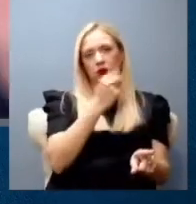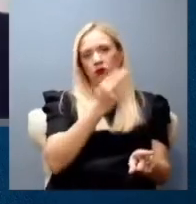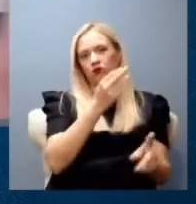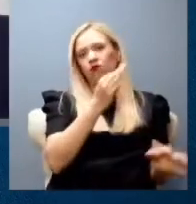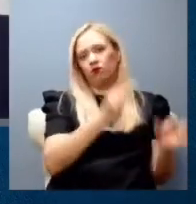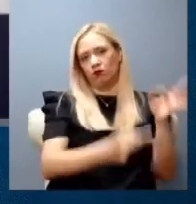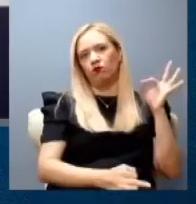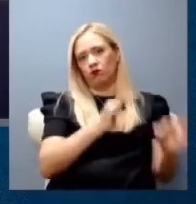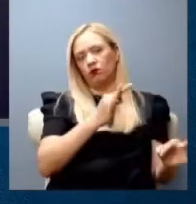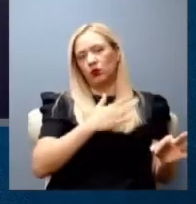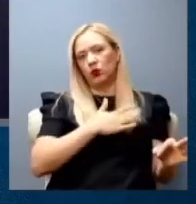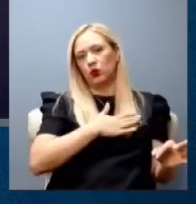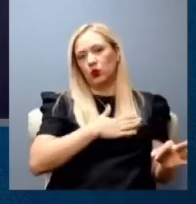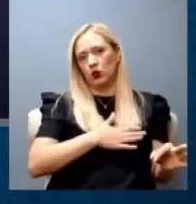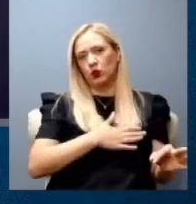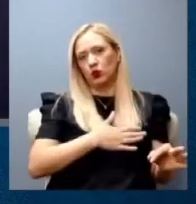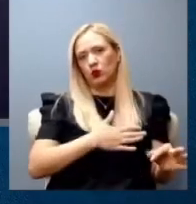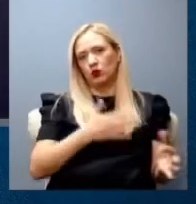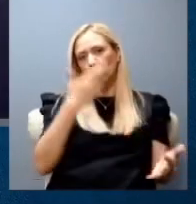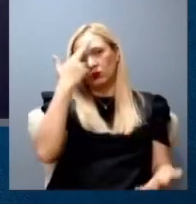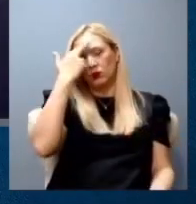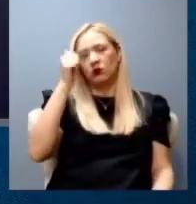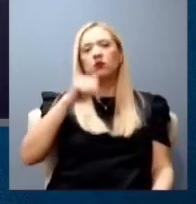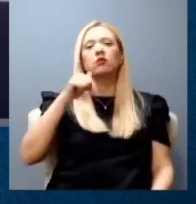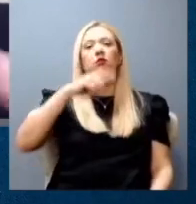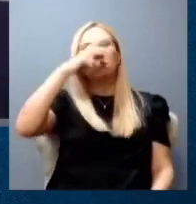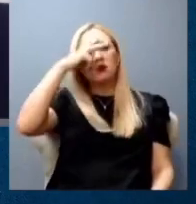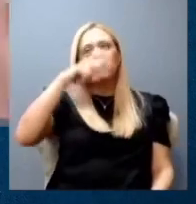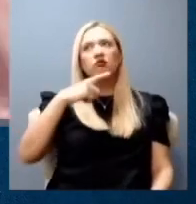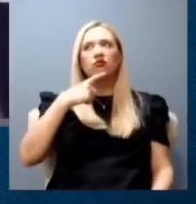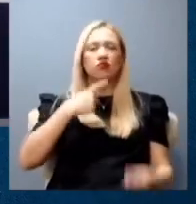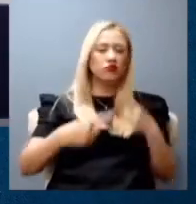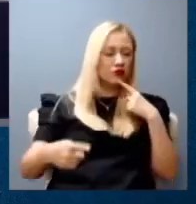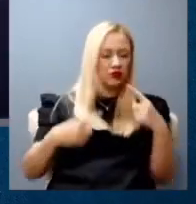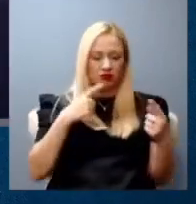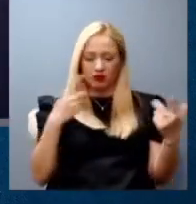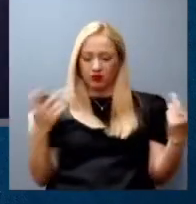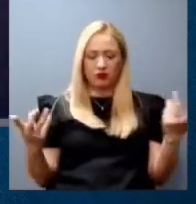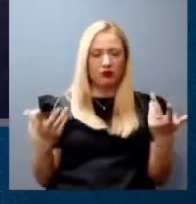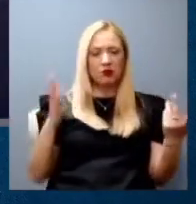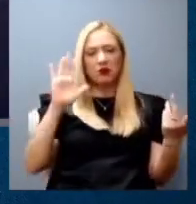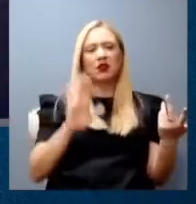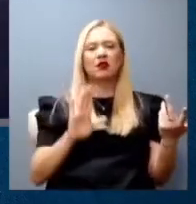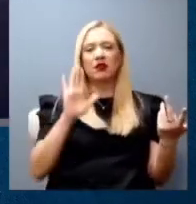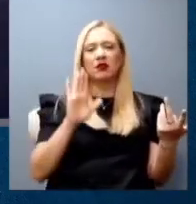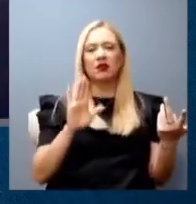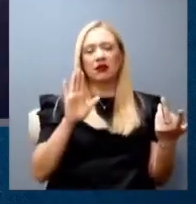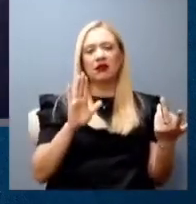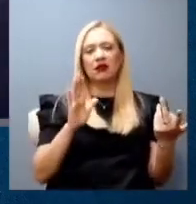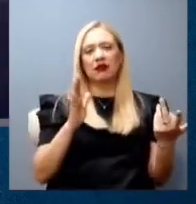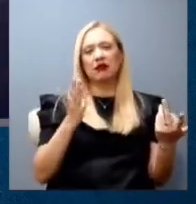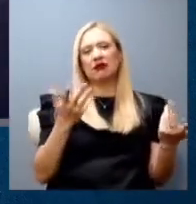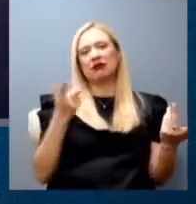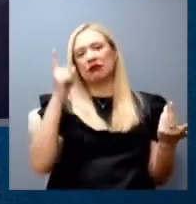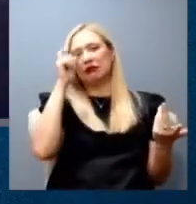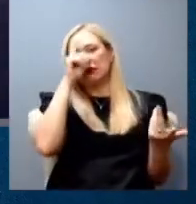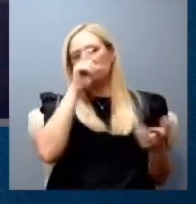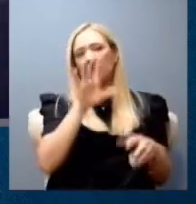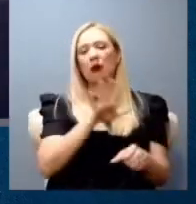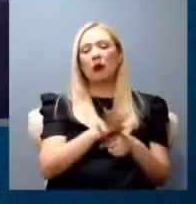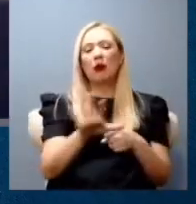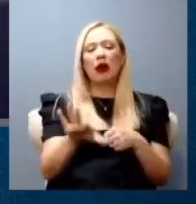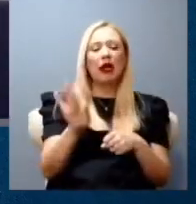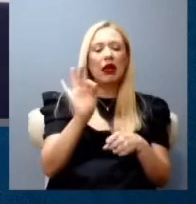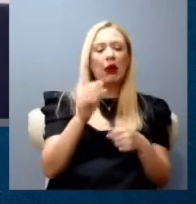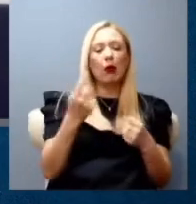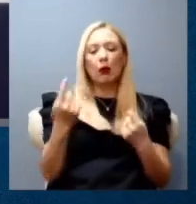que por lo menos en algún momento en México se ha puesto la discusión como si fueran un dilema, digamos, tendríamos que escoger por una u otra, pero